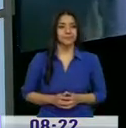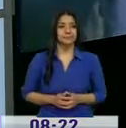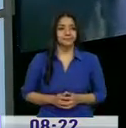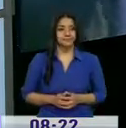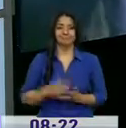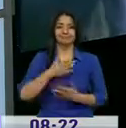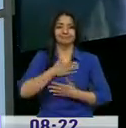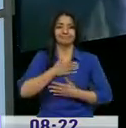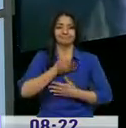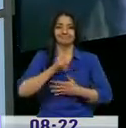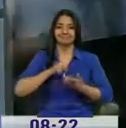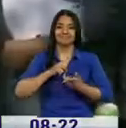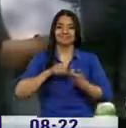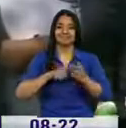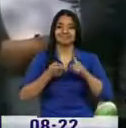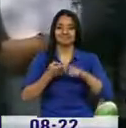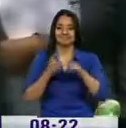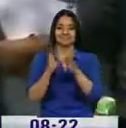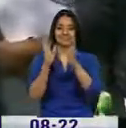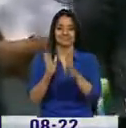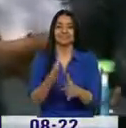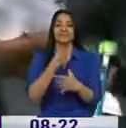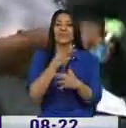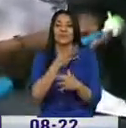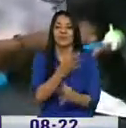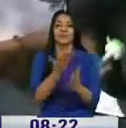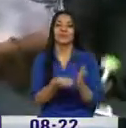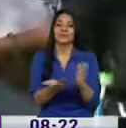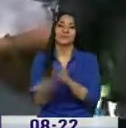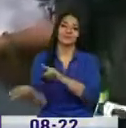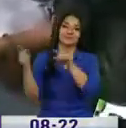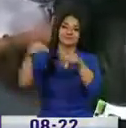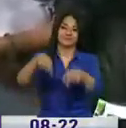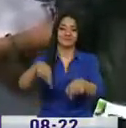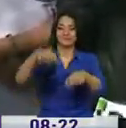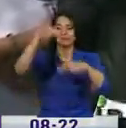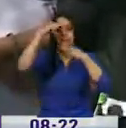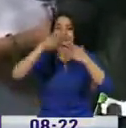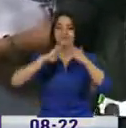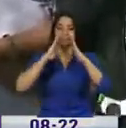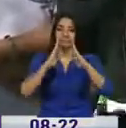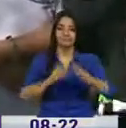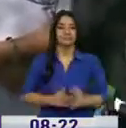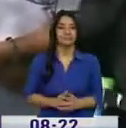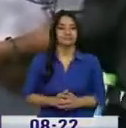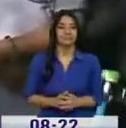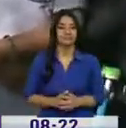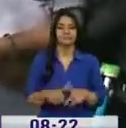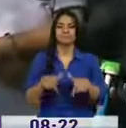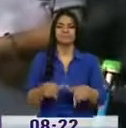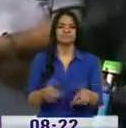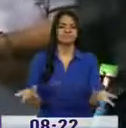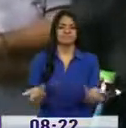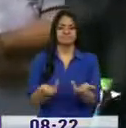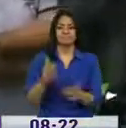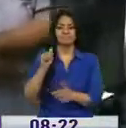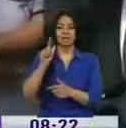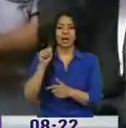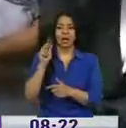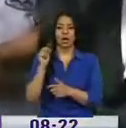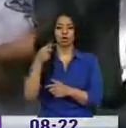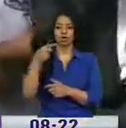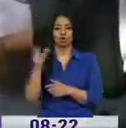Hola, ¿qué tal, Robert? Amigos televidentes. Robert, gusto de tenerte nuevamente aquí en el noticiero y precisamente nosotros nos encontramos aquí en Alonso de